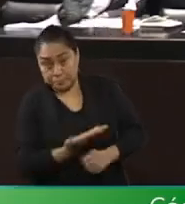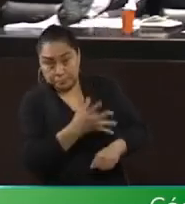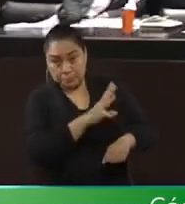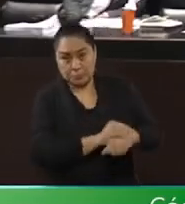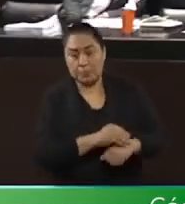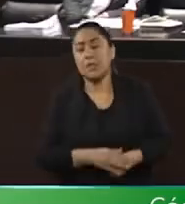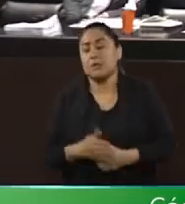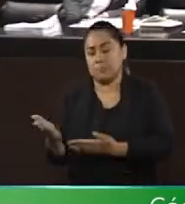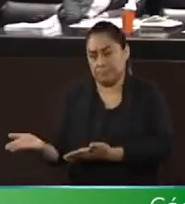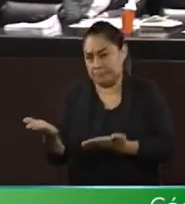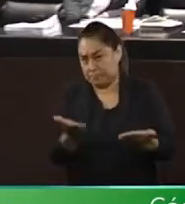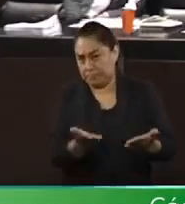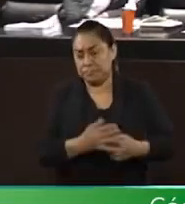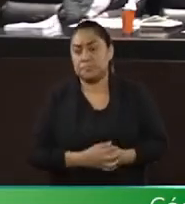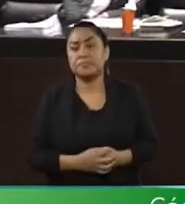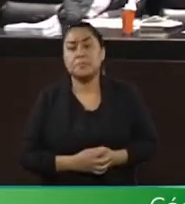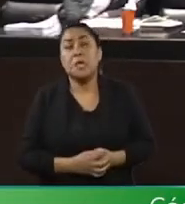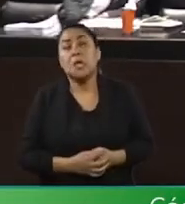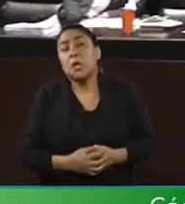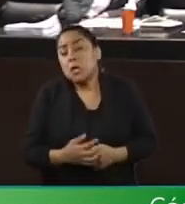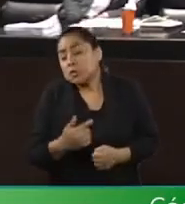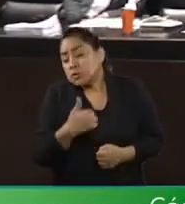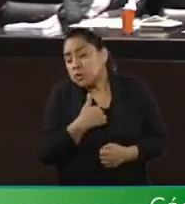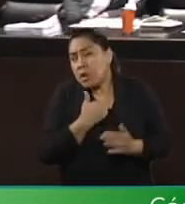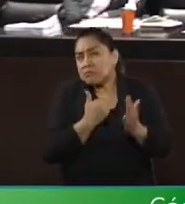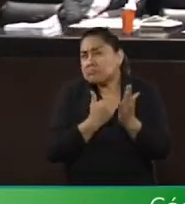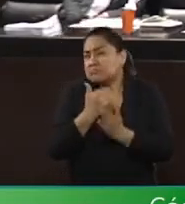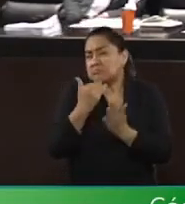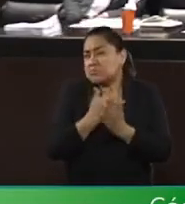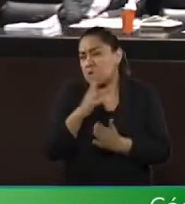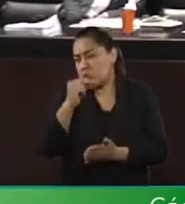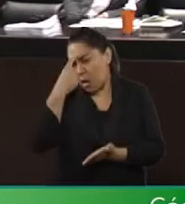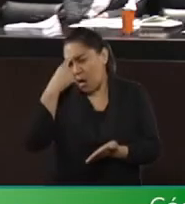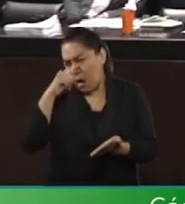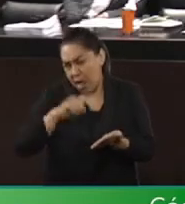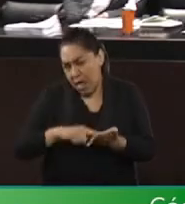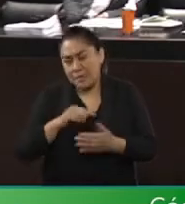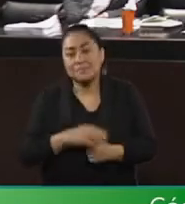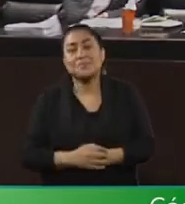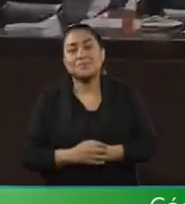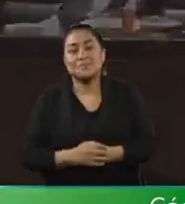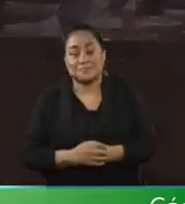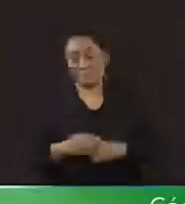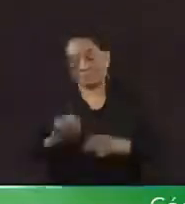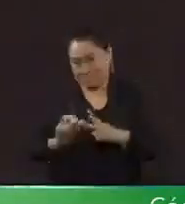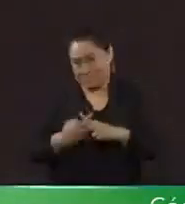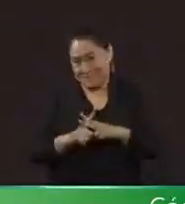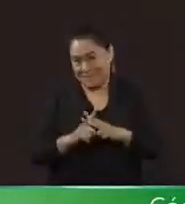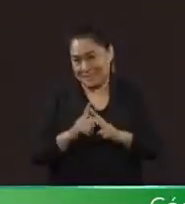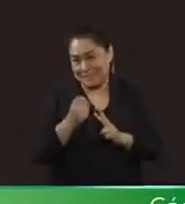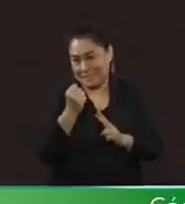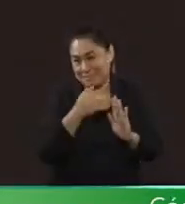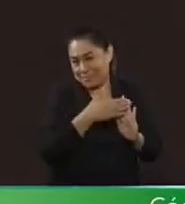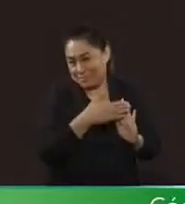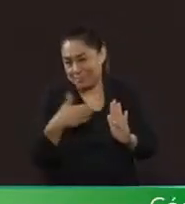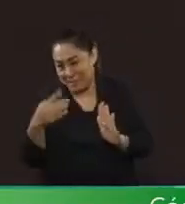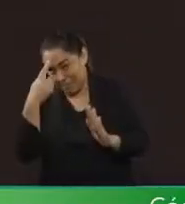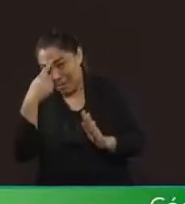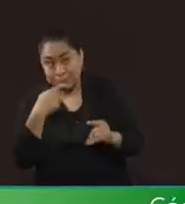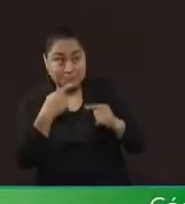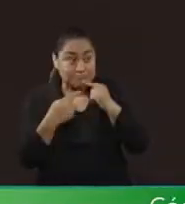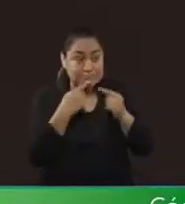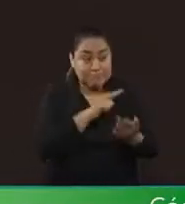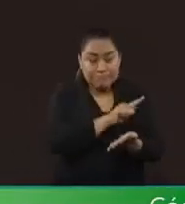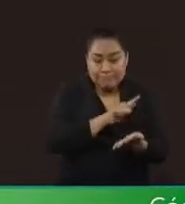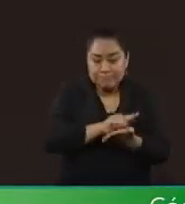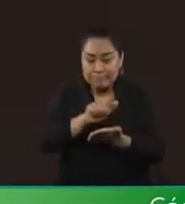Adelante, diputada. No creo estar exagerando al decir que estas primeras semanas de legislatura se ha estado decidiendo